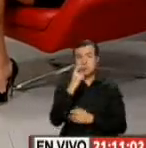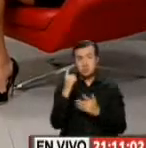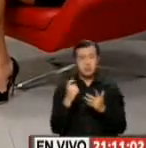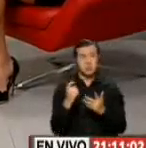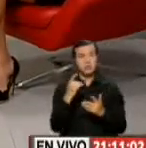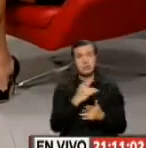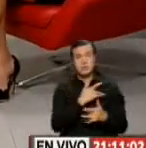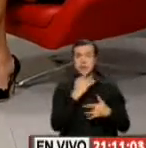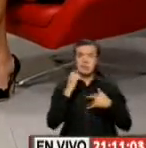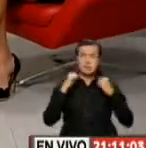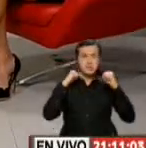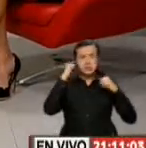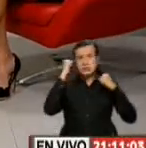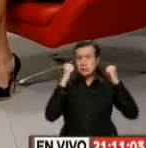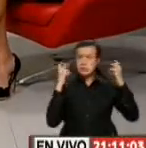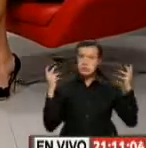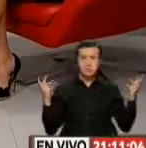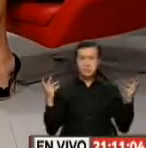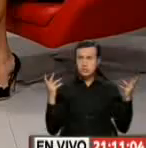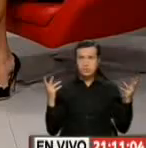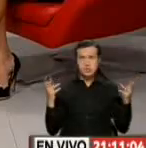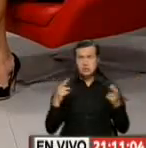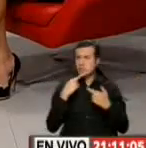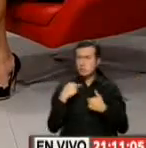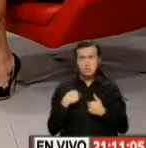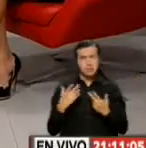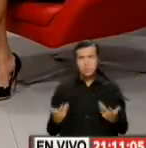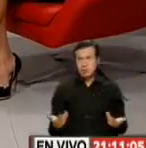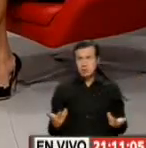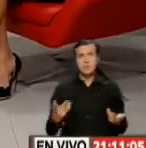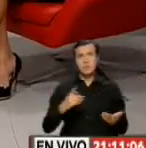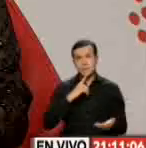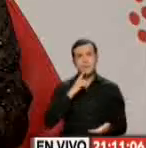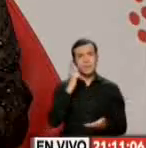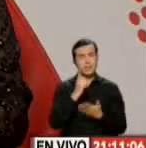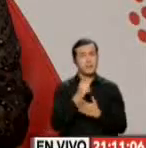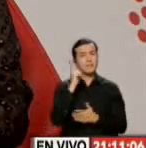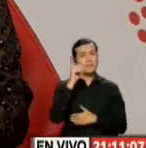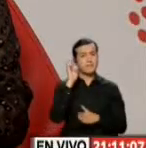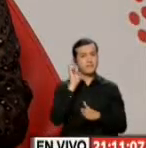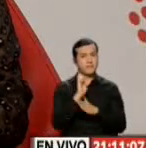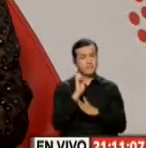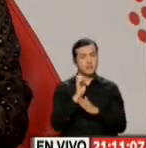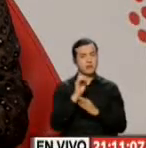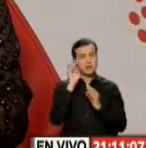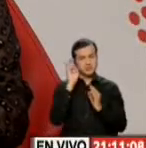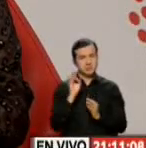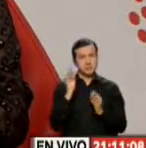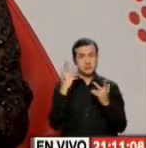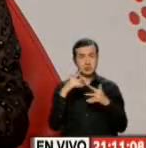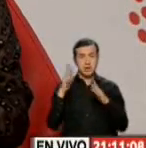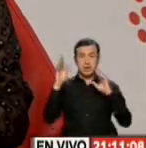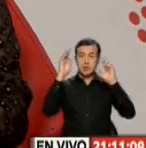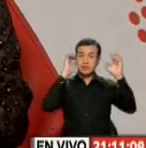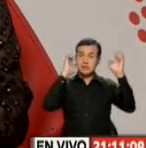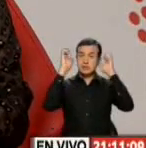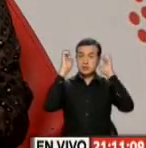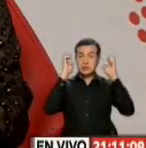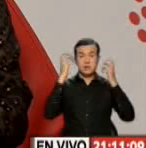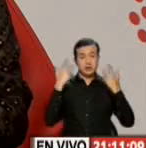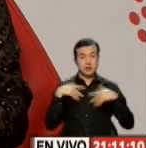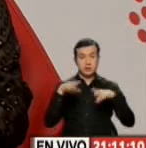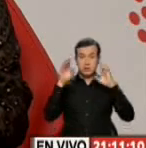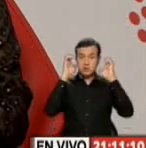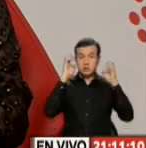sentido de frustración porque no hay respuesta? Justamente, por eso digo, yo creo que el Ecuador ha generado una estrategia que